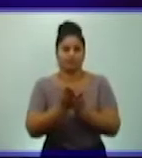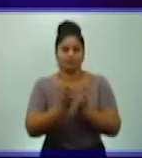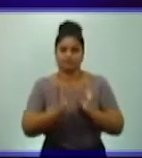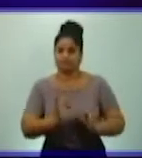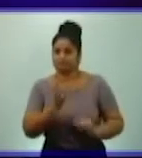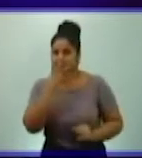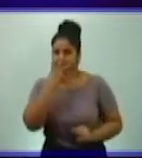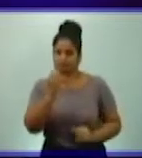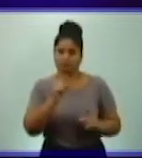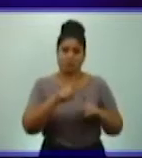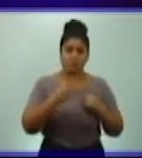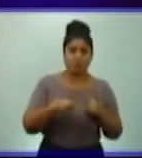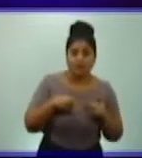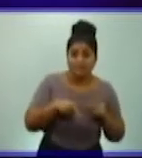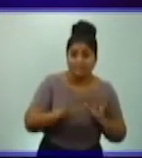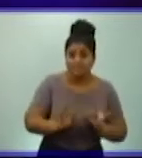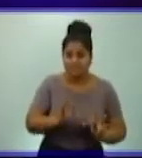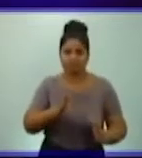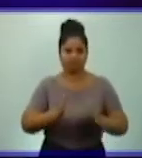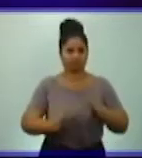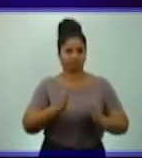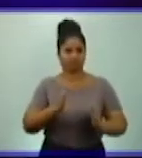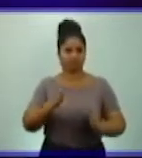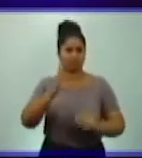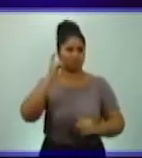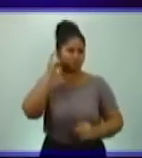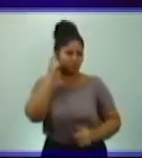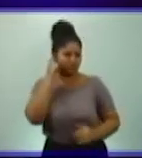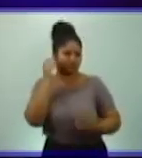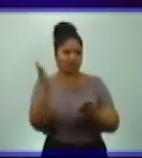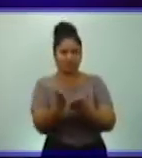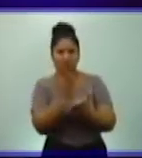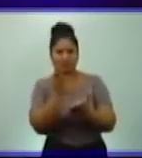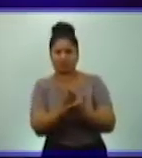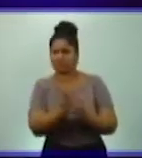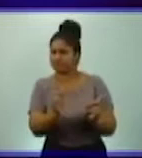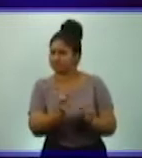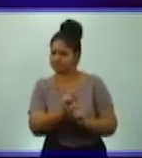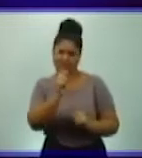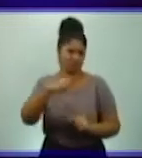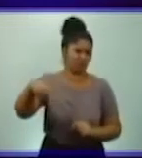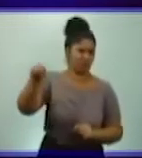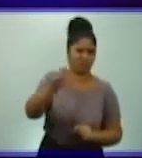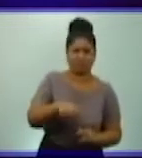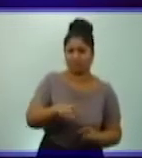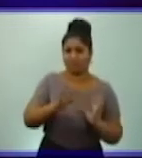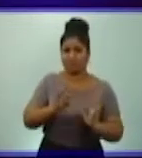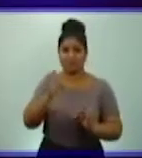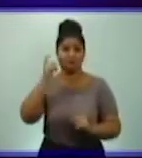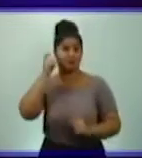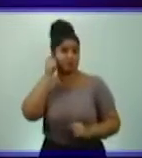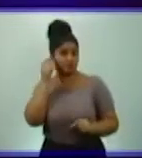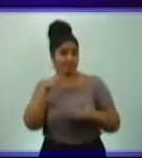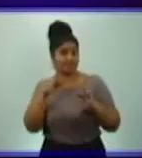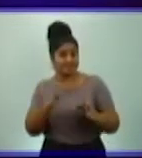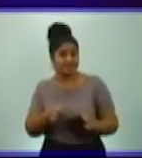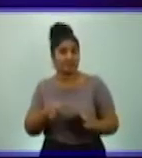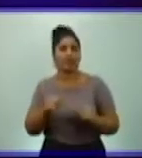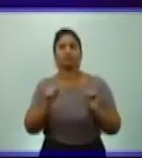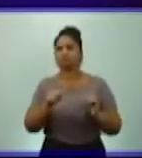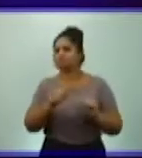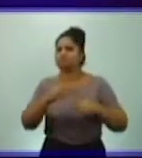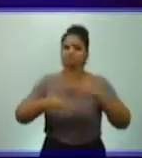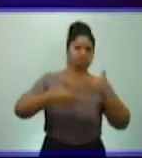las mujeres se enfrentaron a distintos tabúes y cómo ella supo sobreponerse a todo eso y